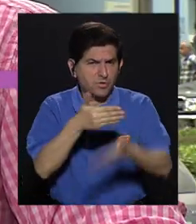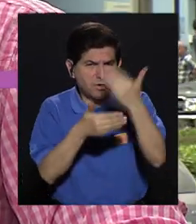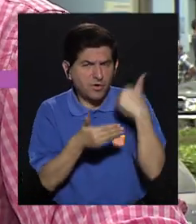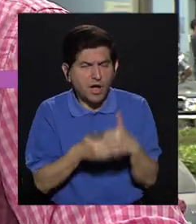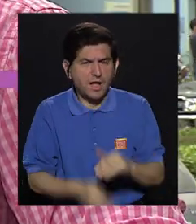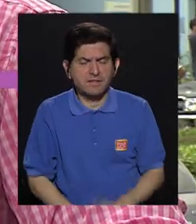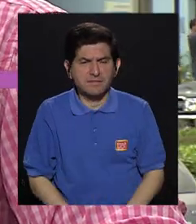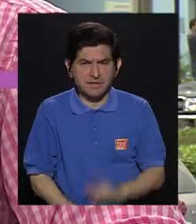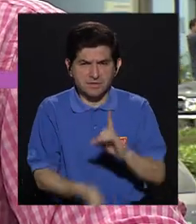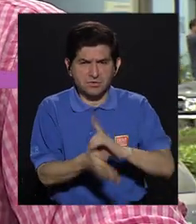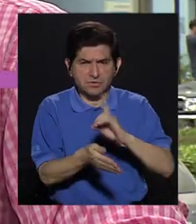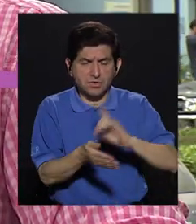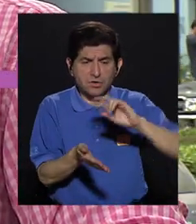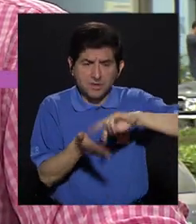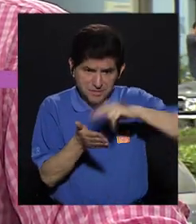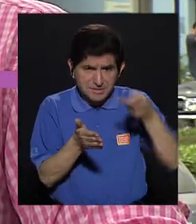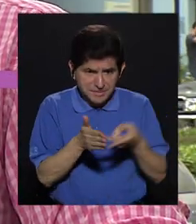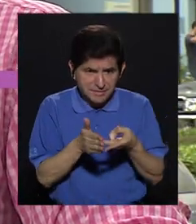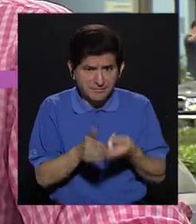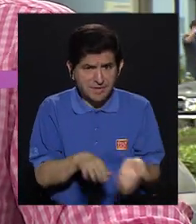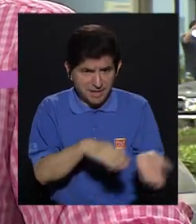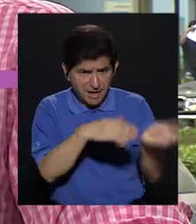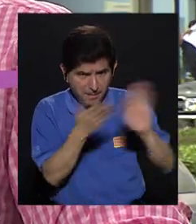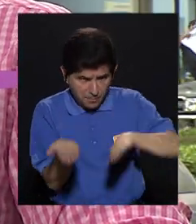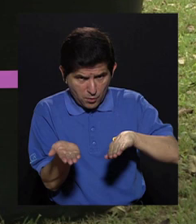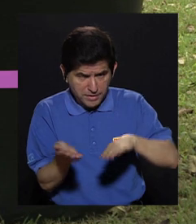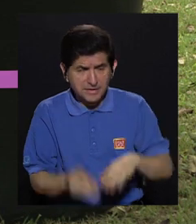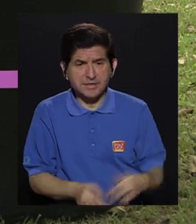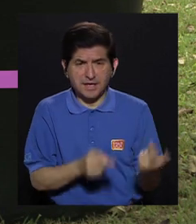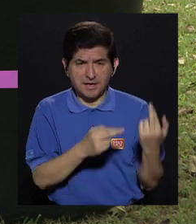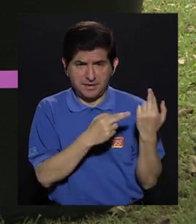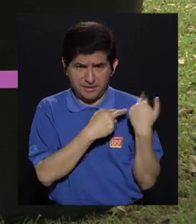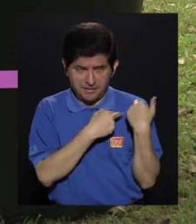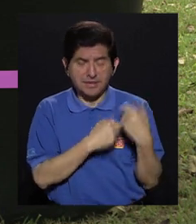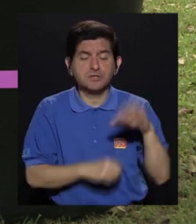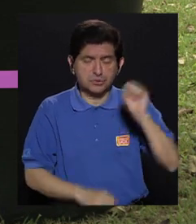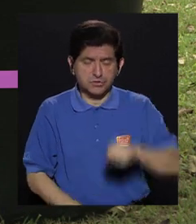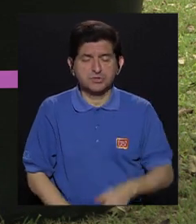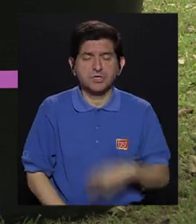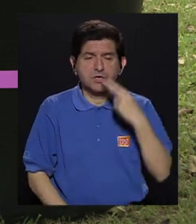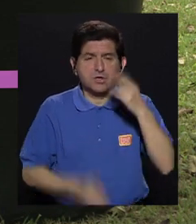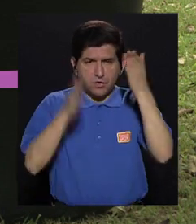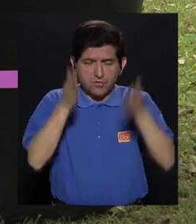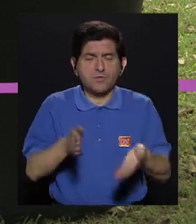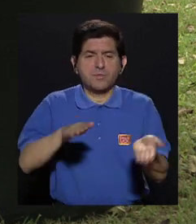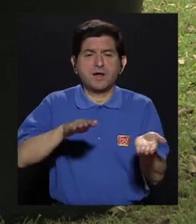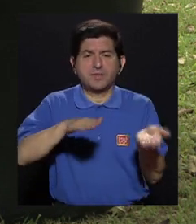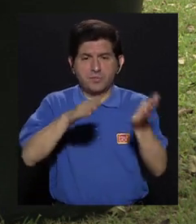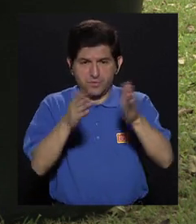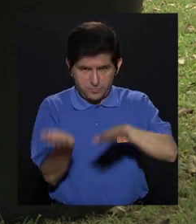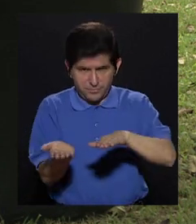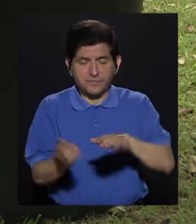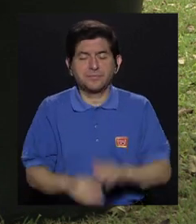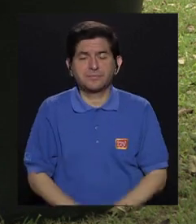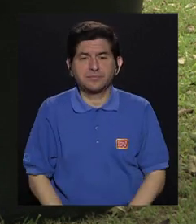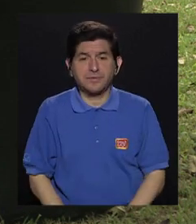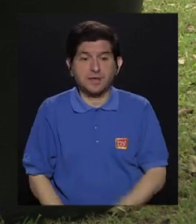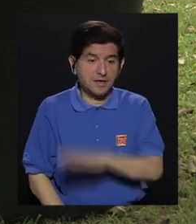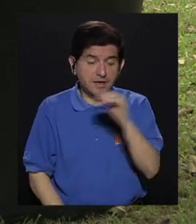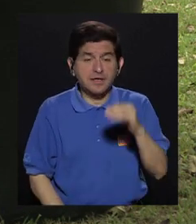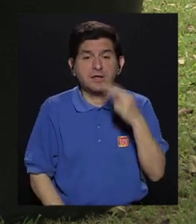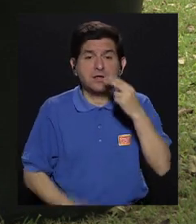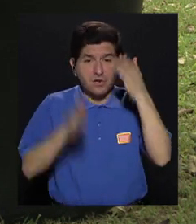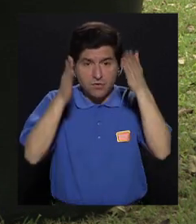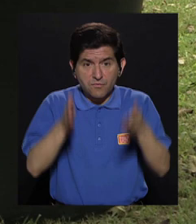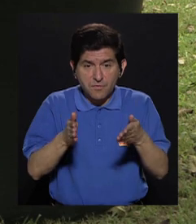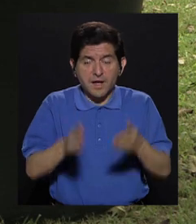mencionó, doctor, es un causante de muerte, ¿o me equivoco? Efectivamente, el ser fumador pasivo es un causante de muerte. Podríamos